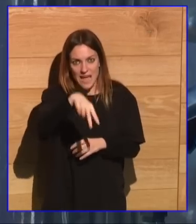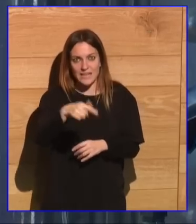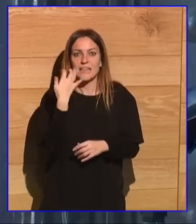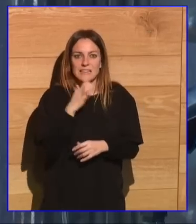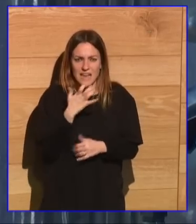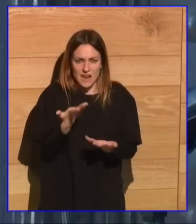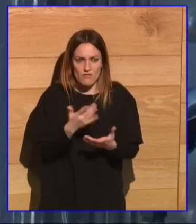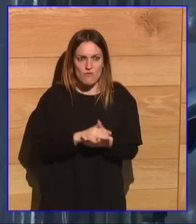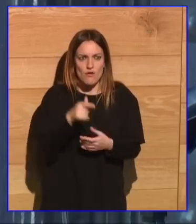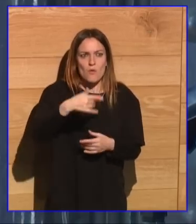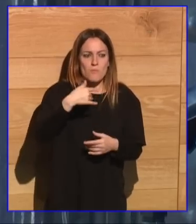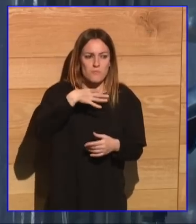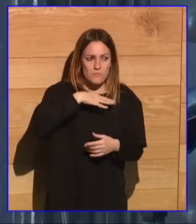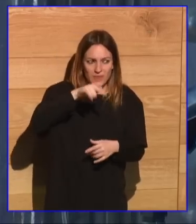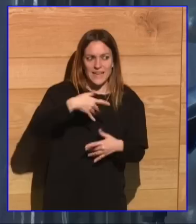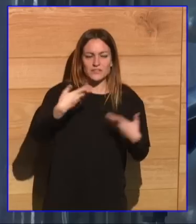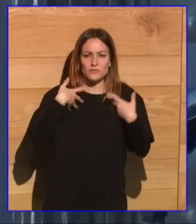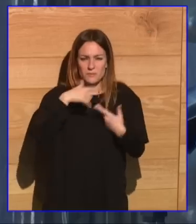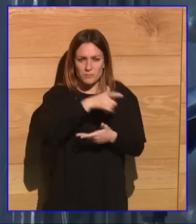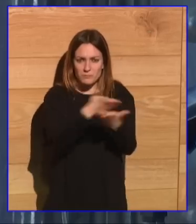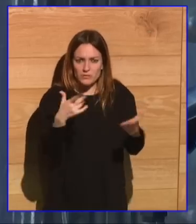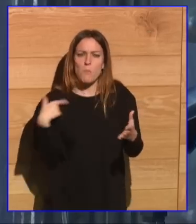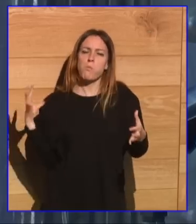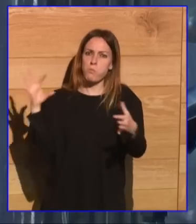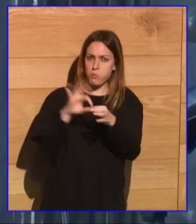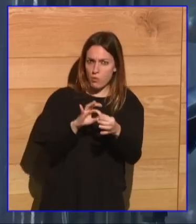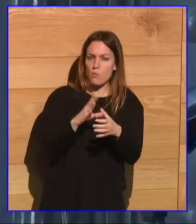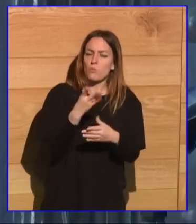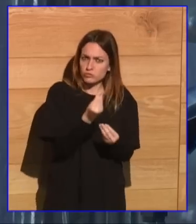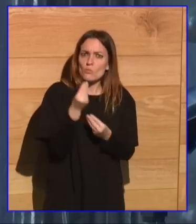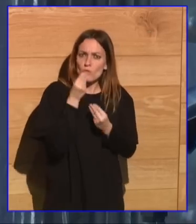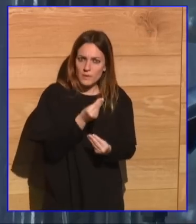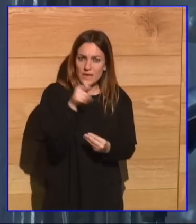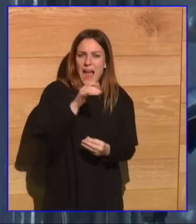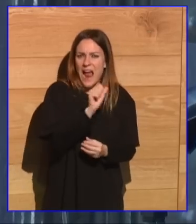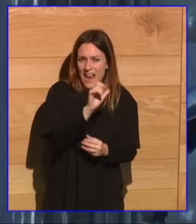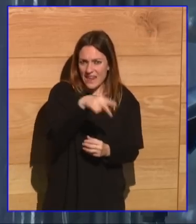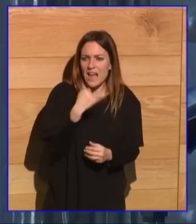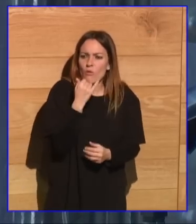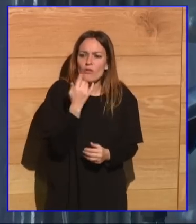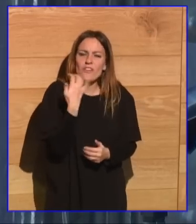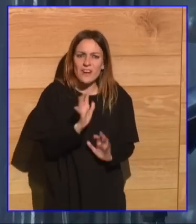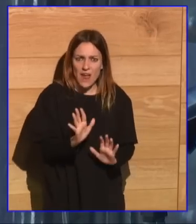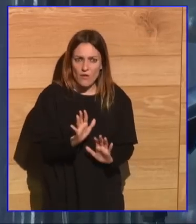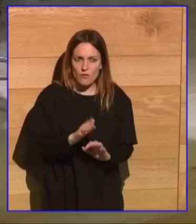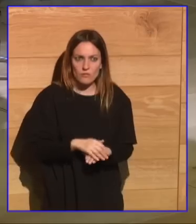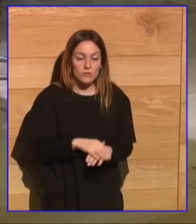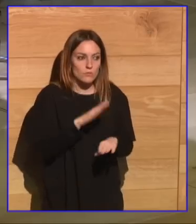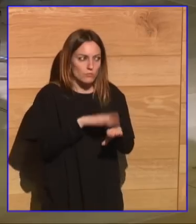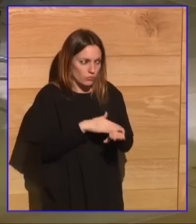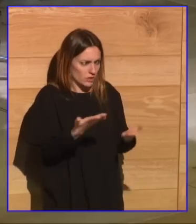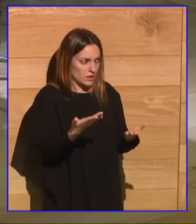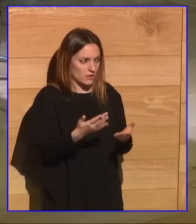con el sufrimiento de esas personas mucho y muy bien. Y eso es raro en Alan Parker, por otro lado. ¿Por qué? No,